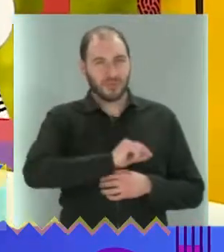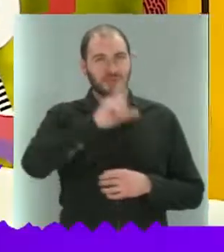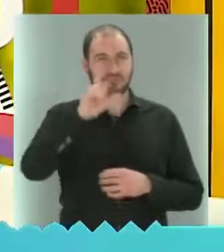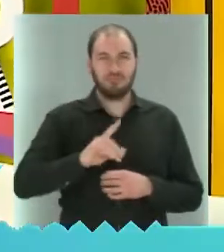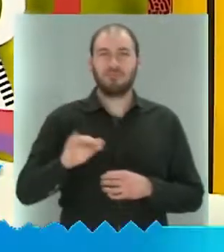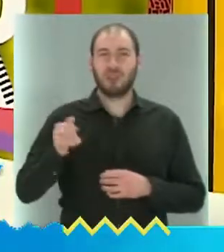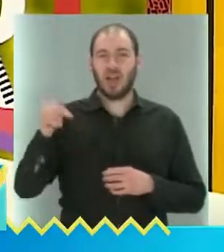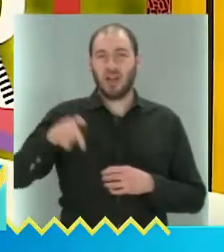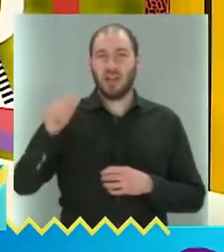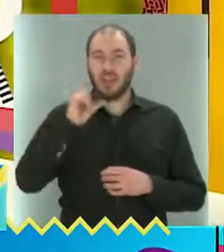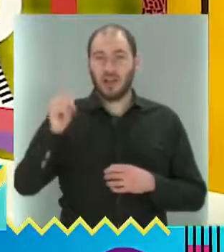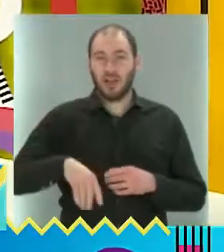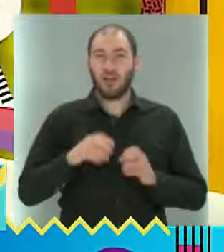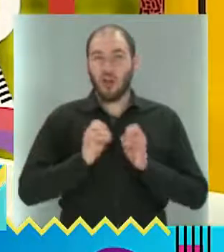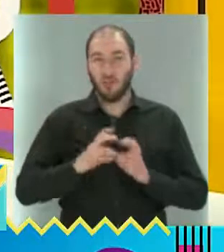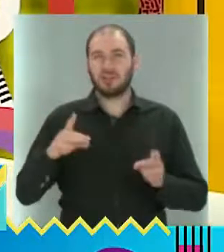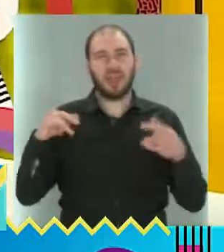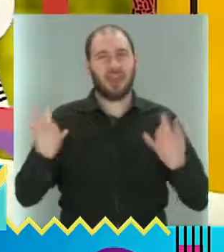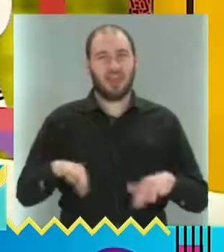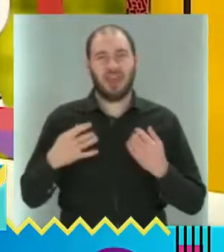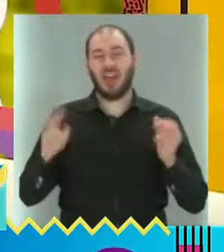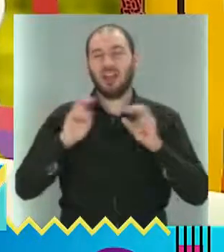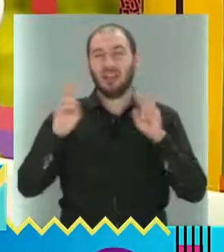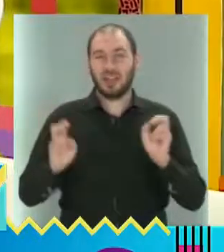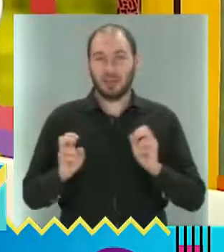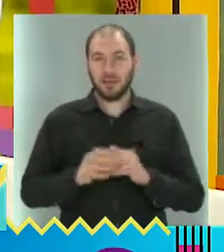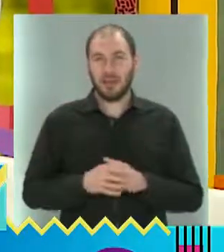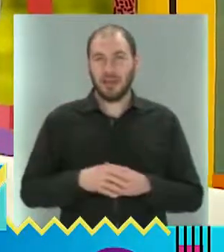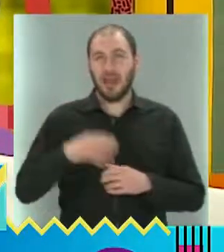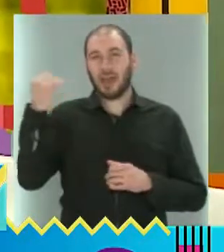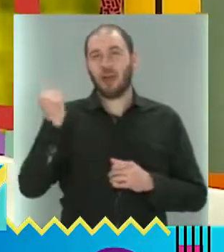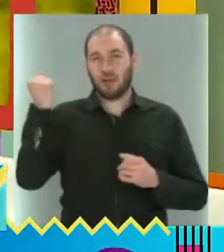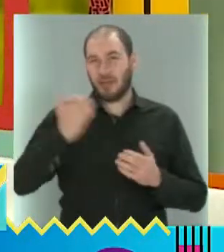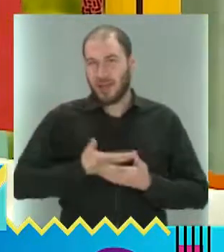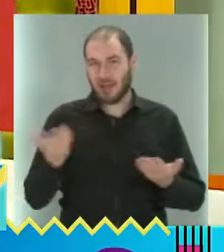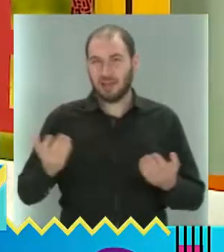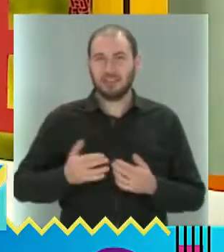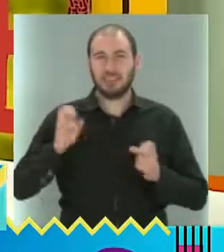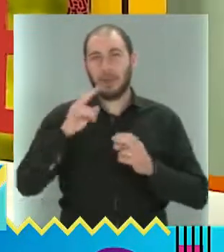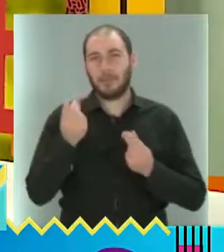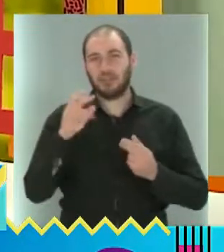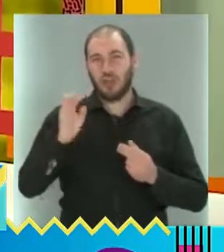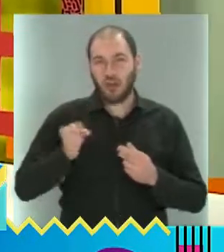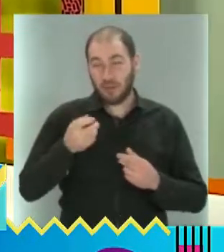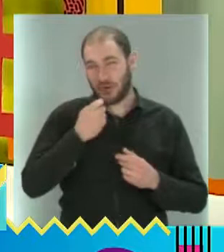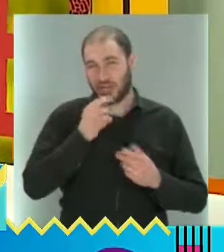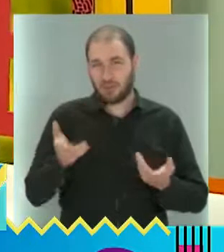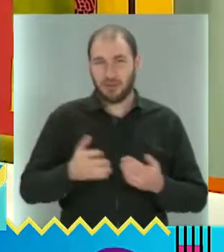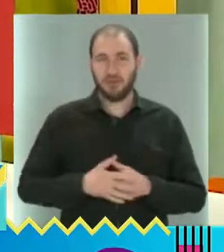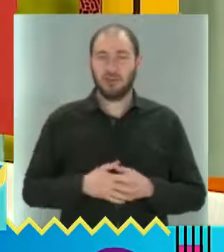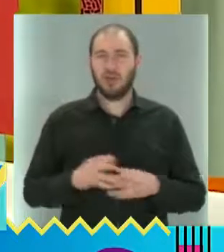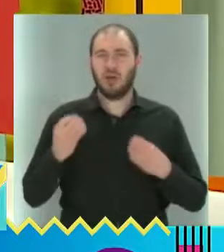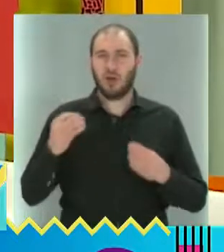Algunas subas. Hoy el día arrancó bastante complicado en términos, bueno, de la economía, ¿no? El tema del precio del dólar, por ejemplo, ¿sí?